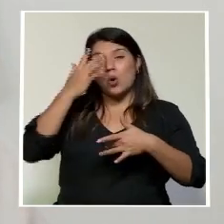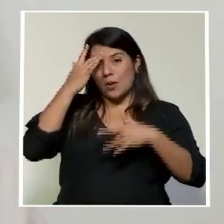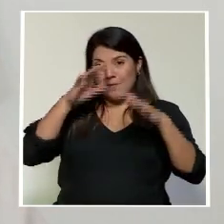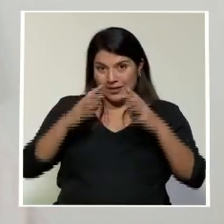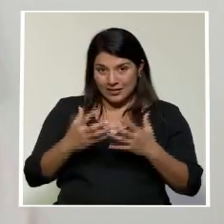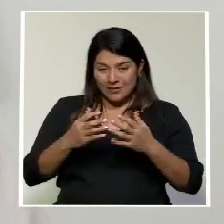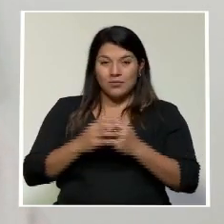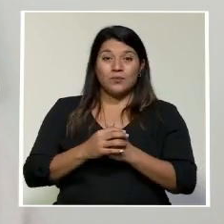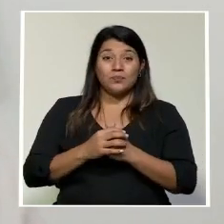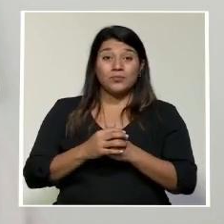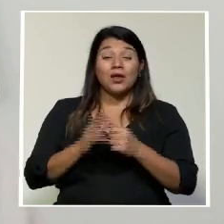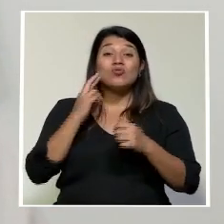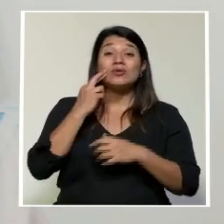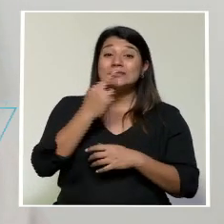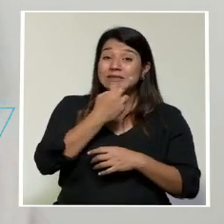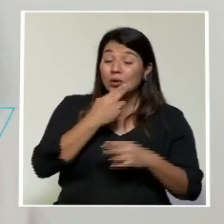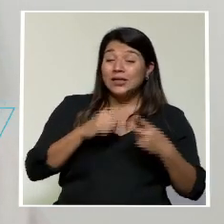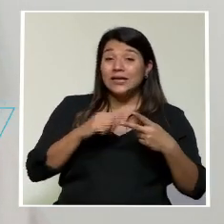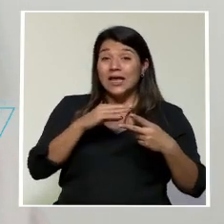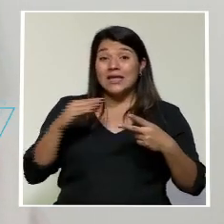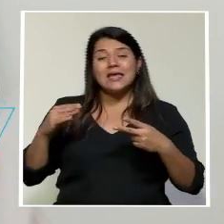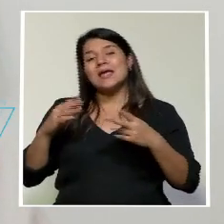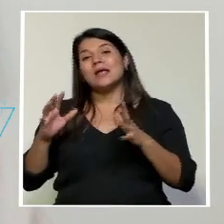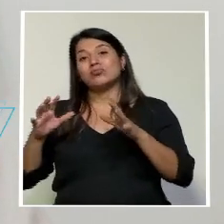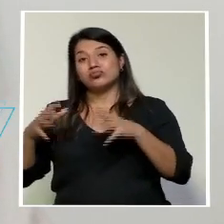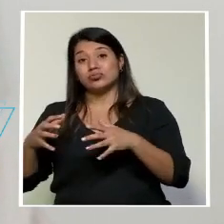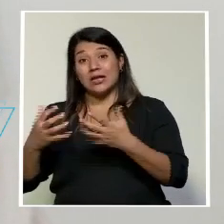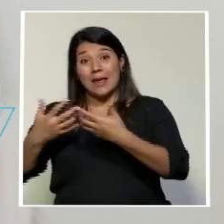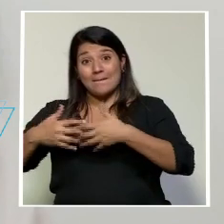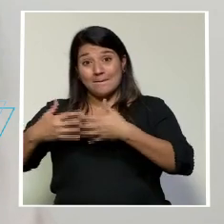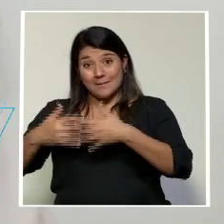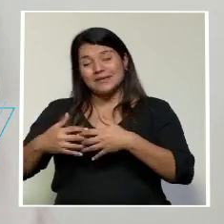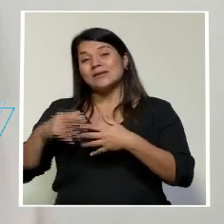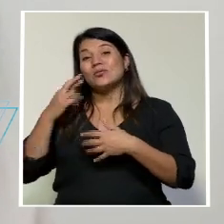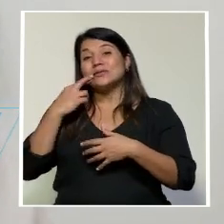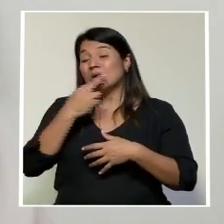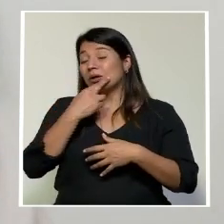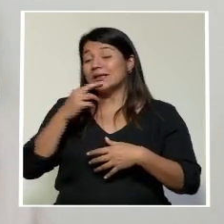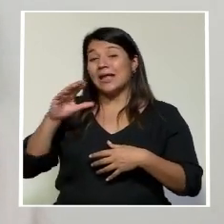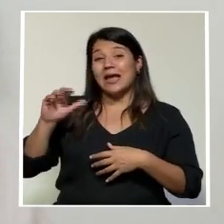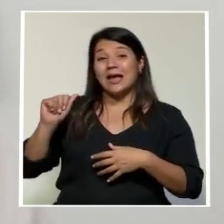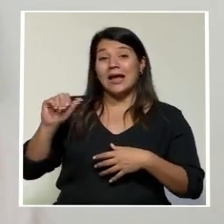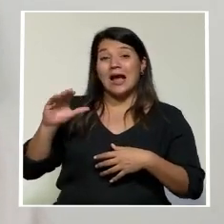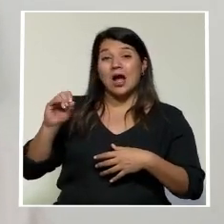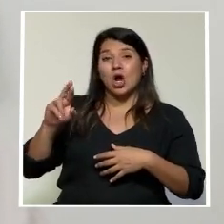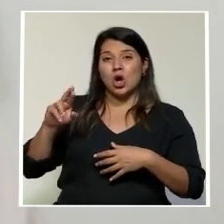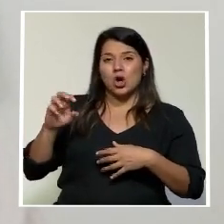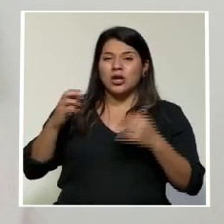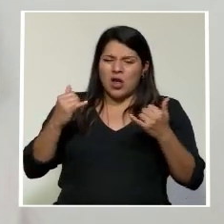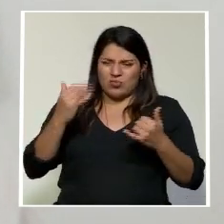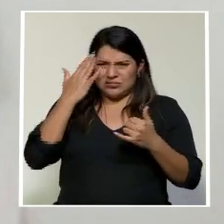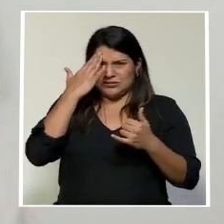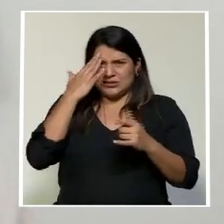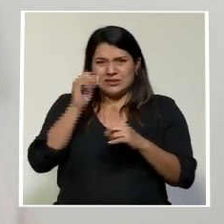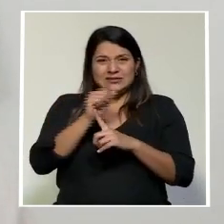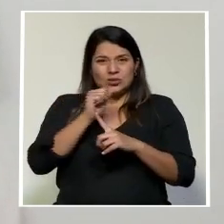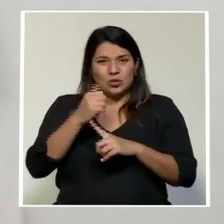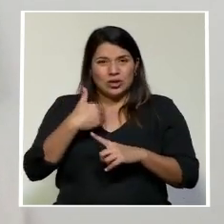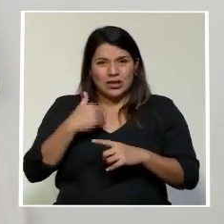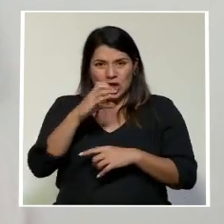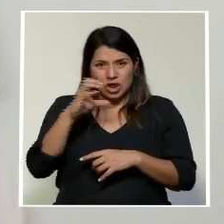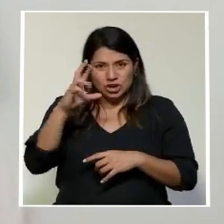restaurantero y la Cámara Costarricense de Restaurantes y Afines Cacore están conscientes de la situación sanitaria del país. Por